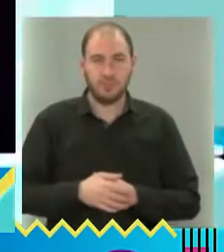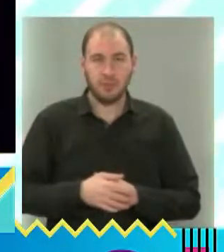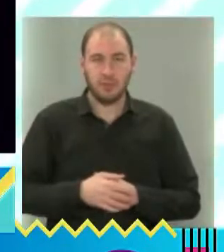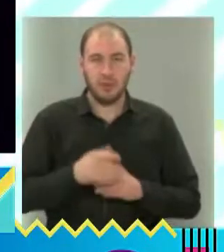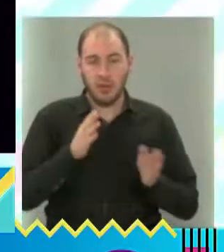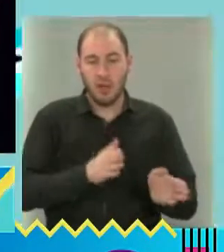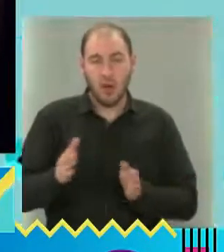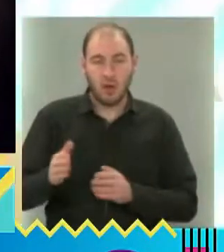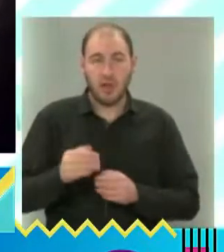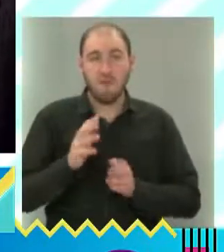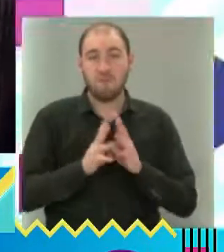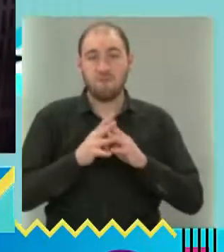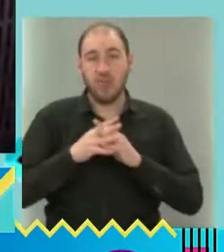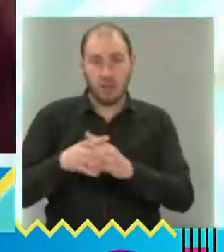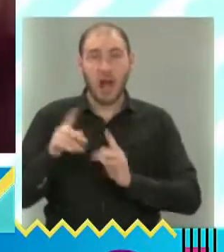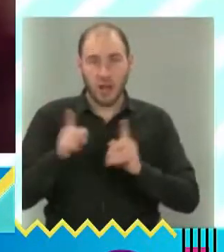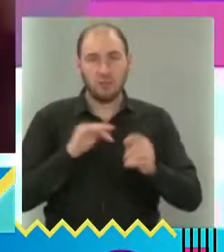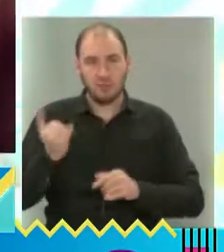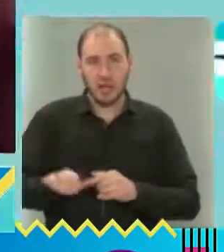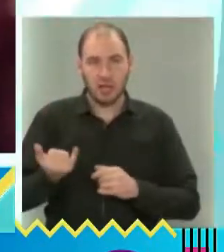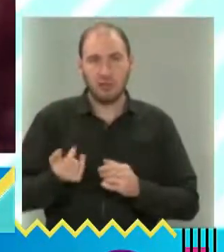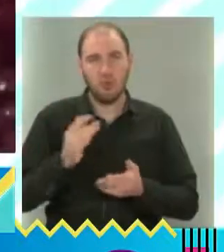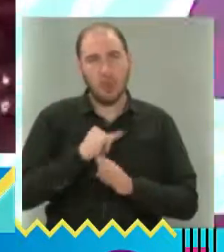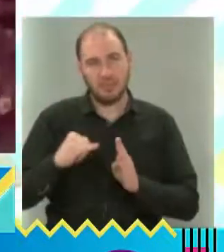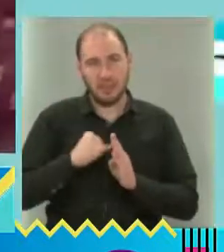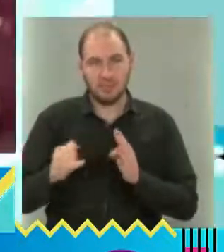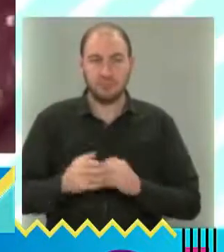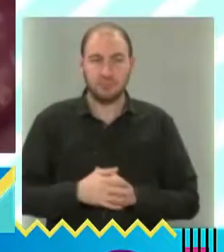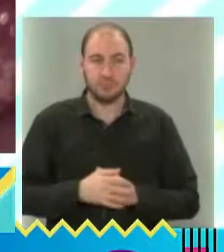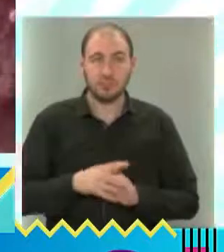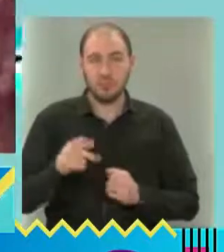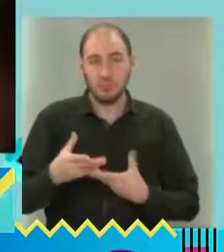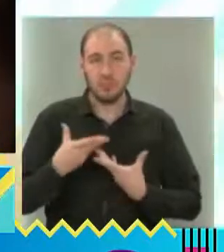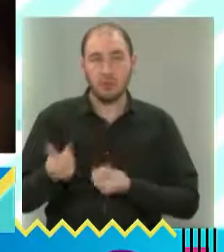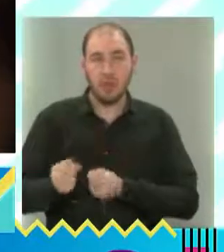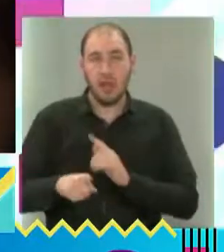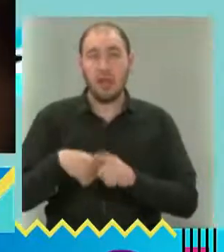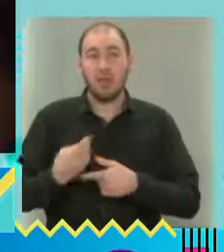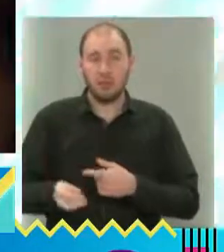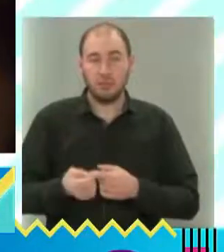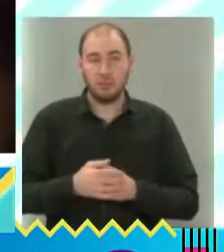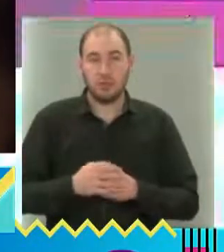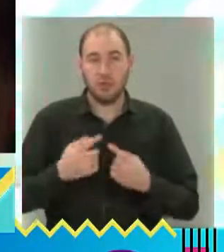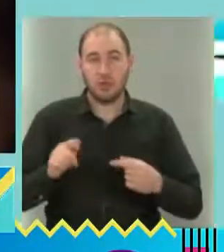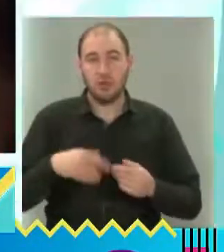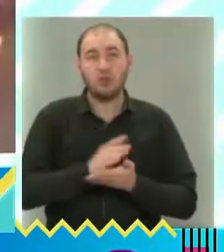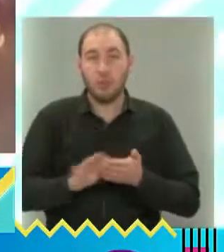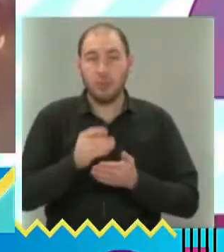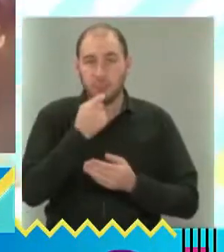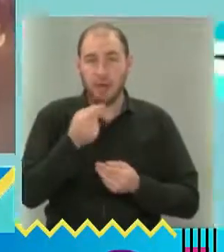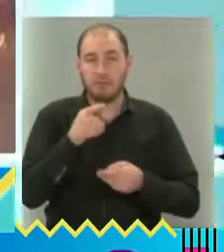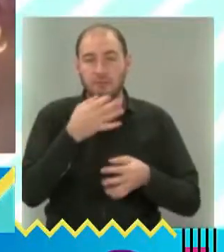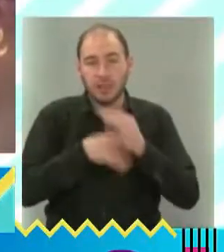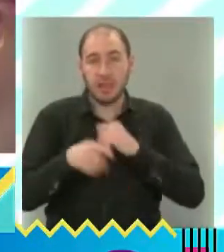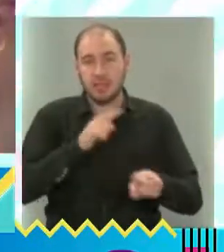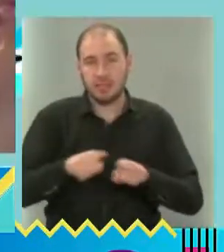este esquema. Hay bodegas que sí tienen, o parcialmente, y eso ayuda. Y después aparecen otros fenómenos más nuevos, como son las ventas